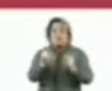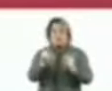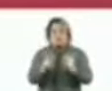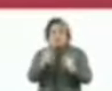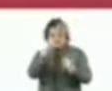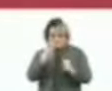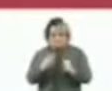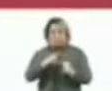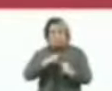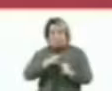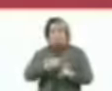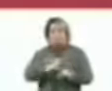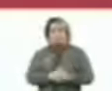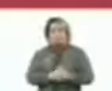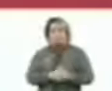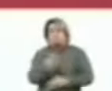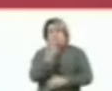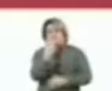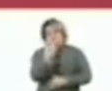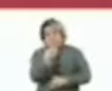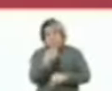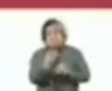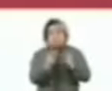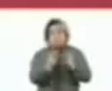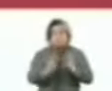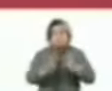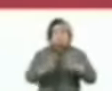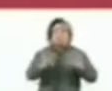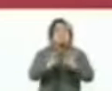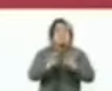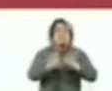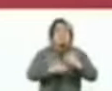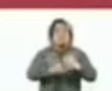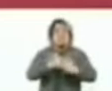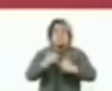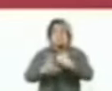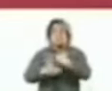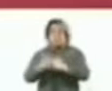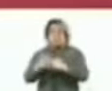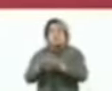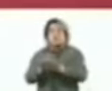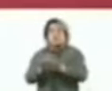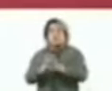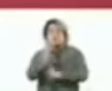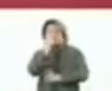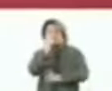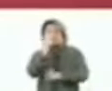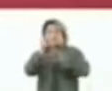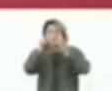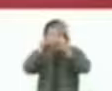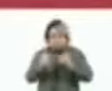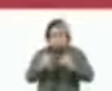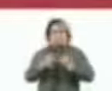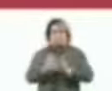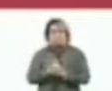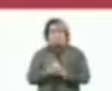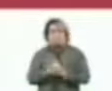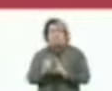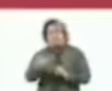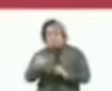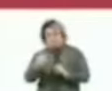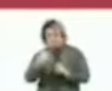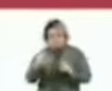México. Y esto es muy importante para su proceso de formalización. Como un segundo aspecto, los